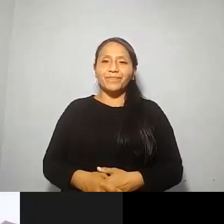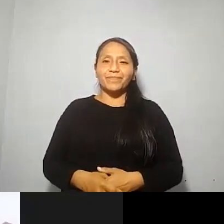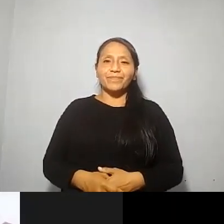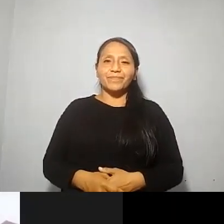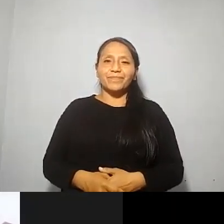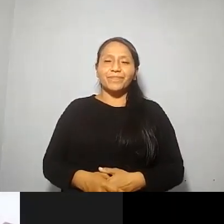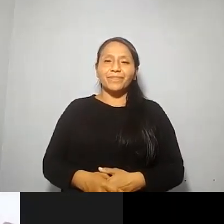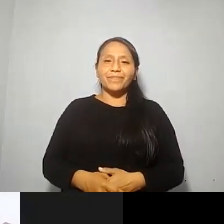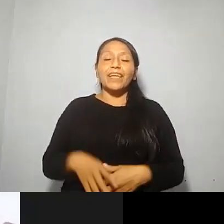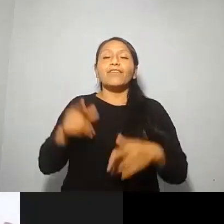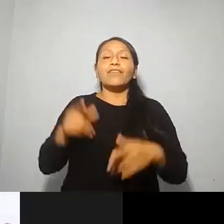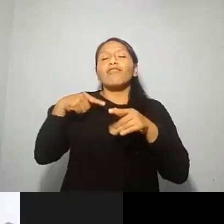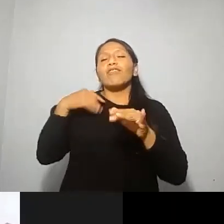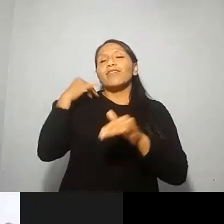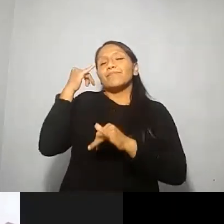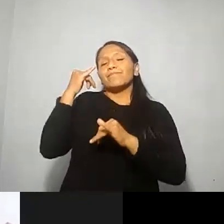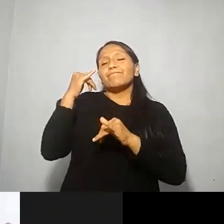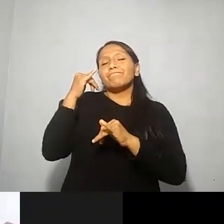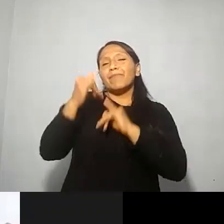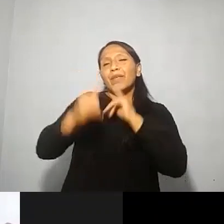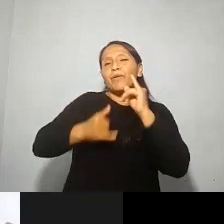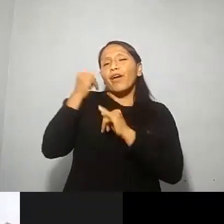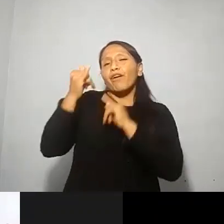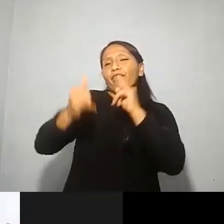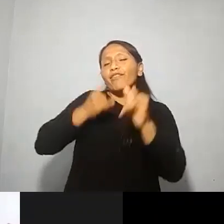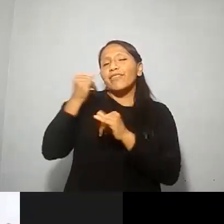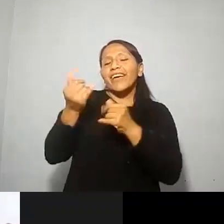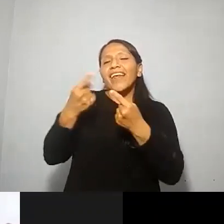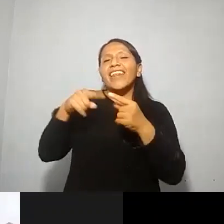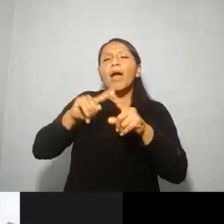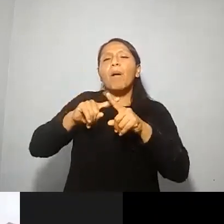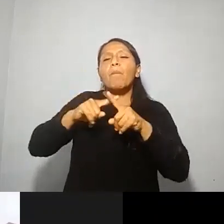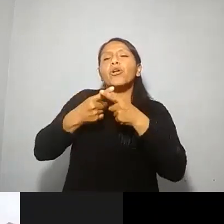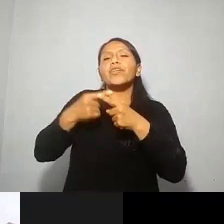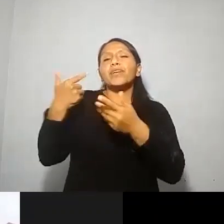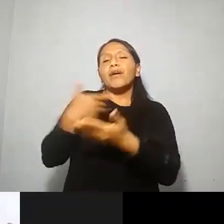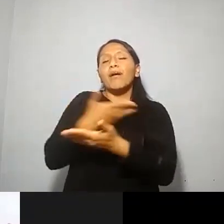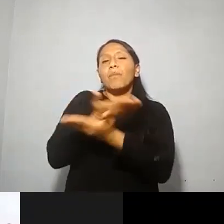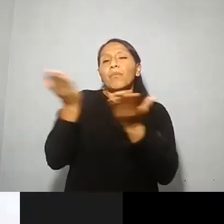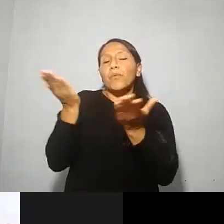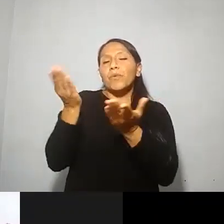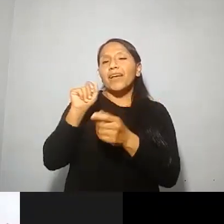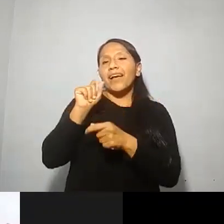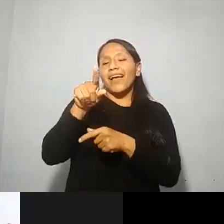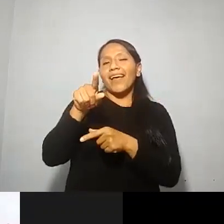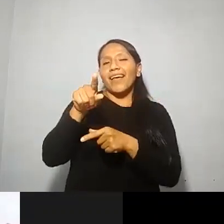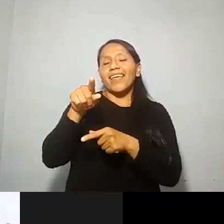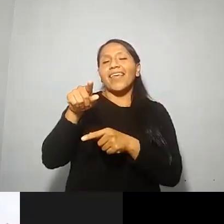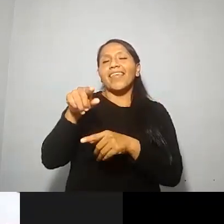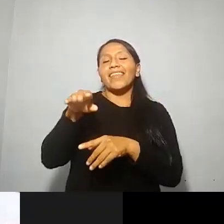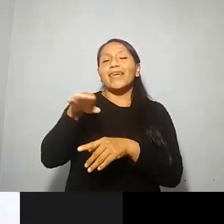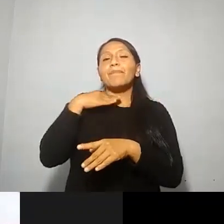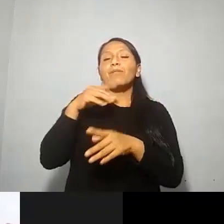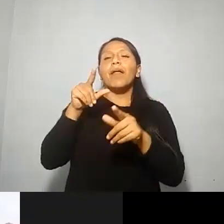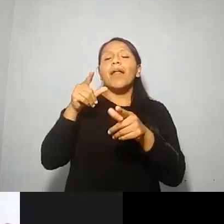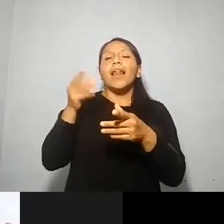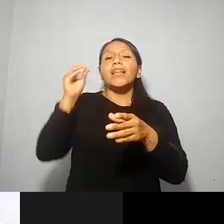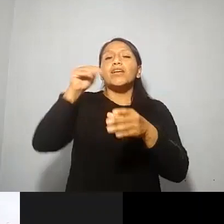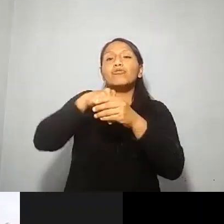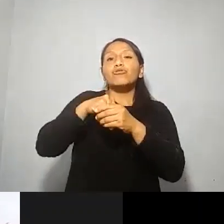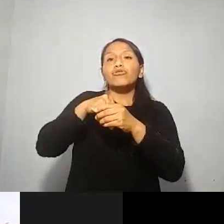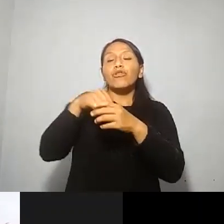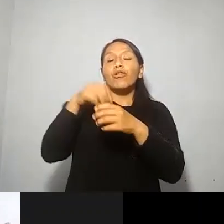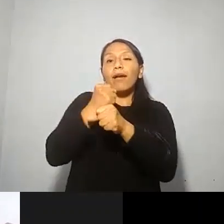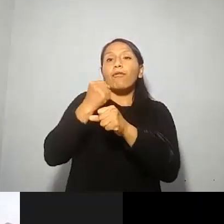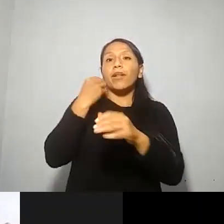Yo les voy a platicar un poco de las políticas públicas para la inclusión laboral que se llevaron a